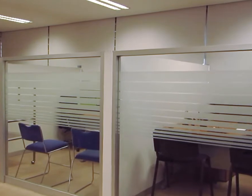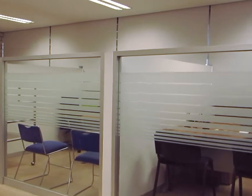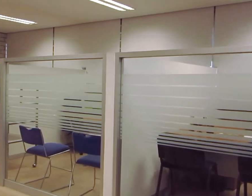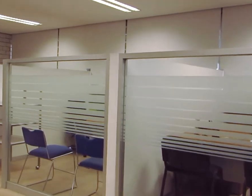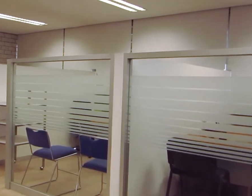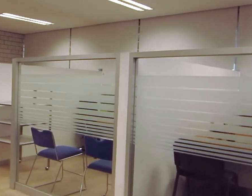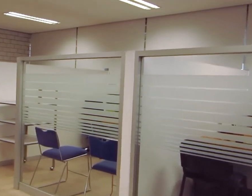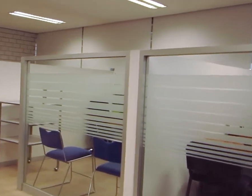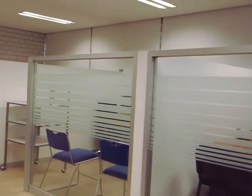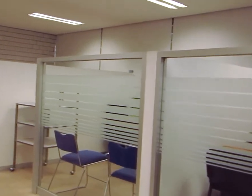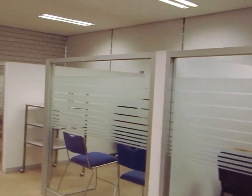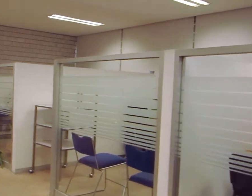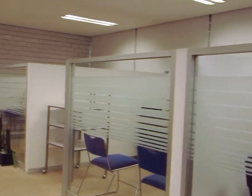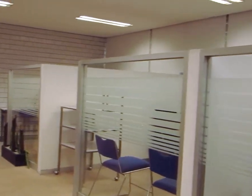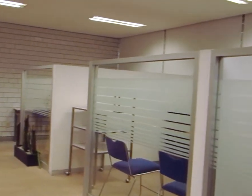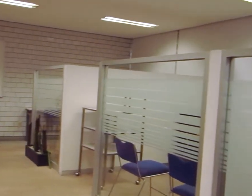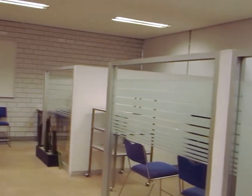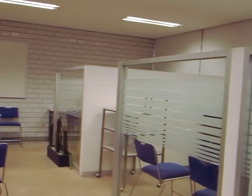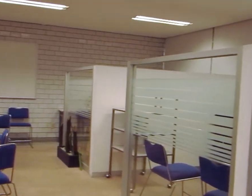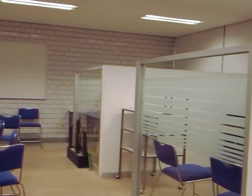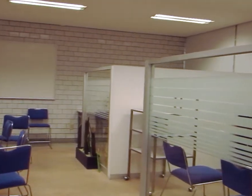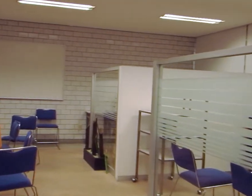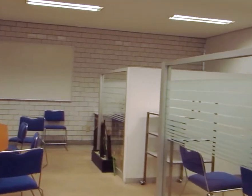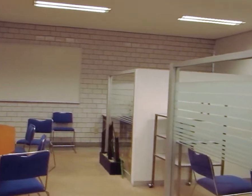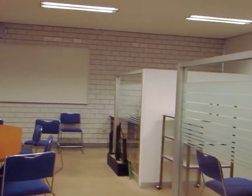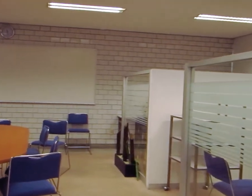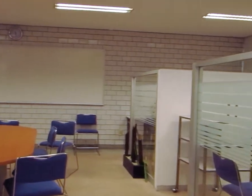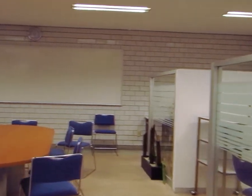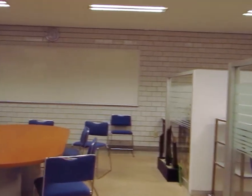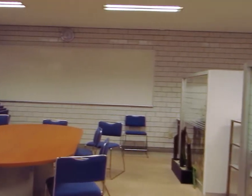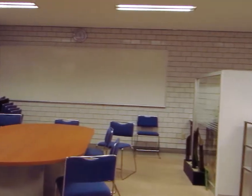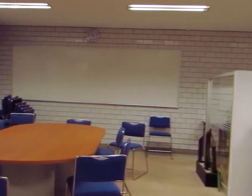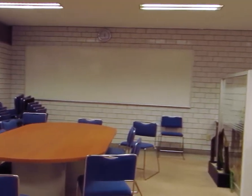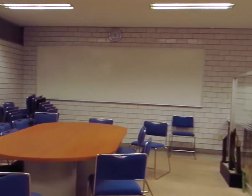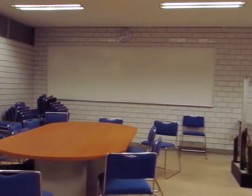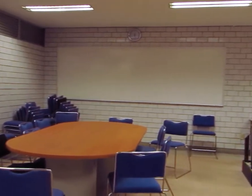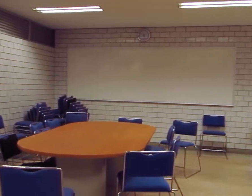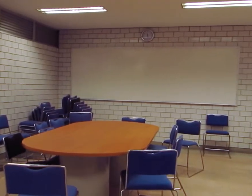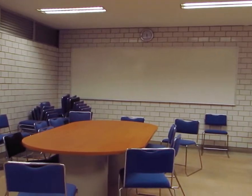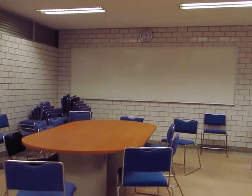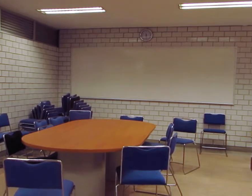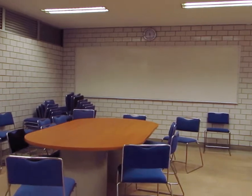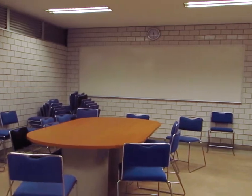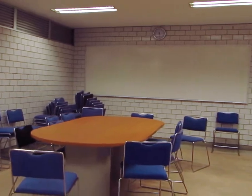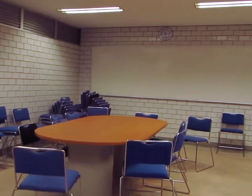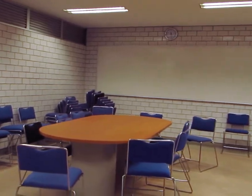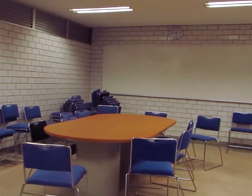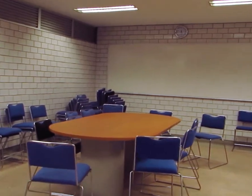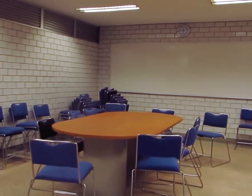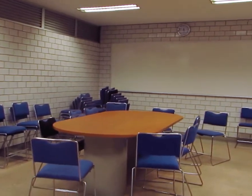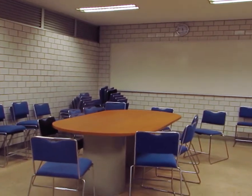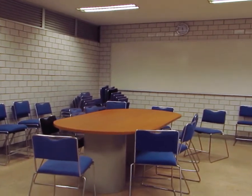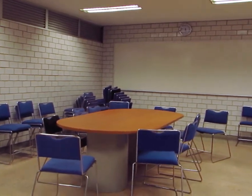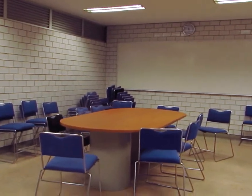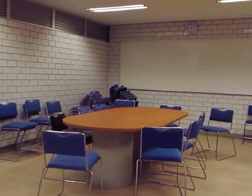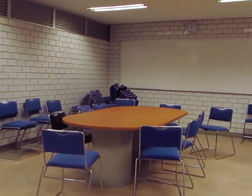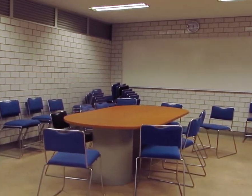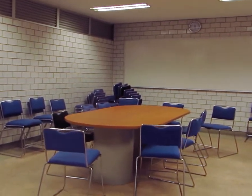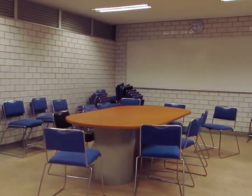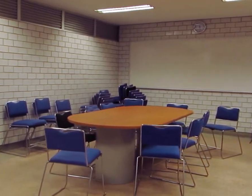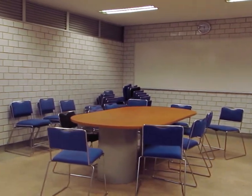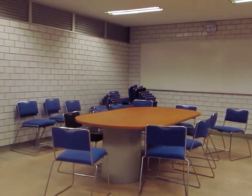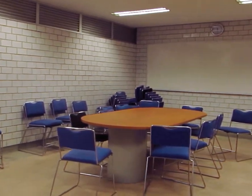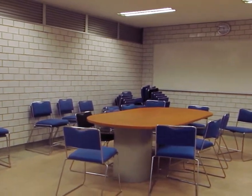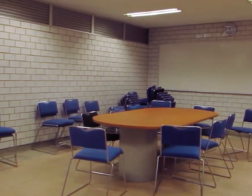excelencia focalizado en discapacidad y salud, dedicado a la investigación, formación especializada de jóvenes